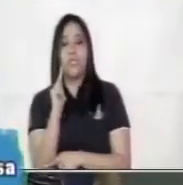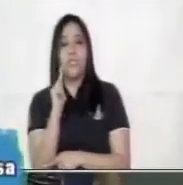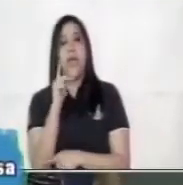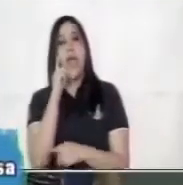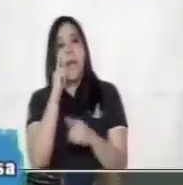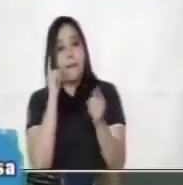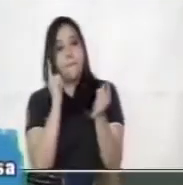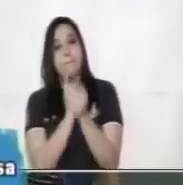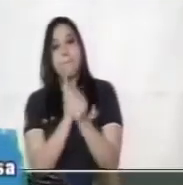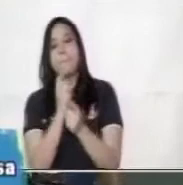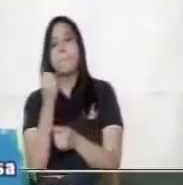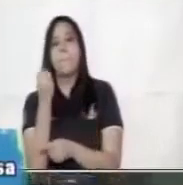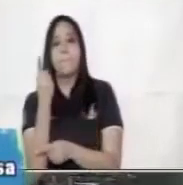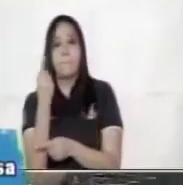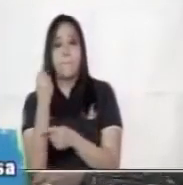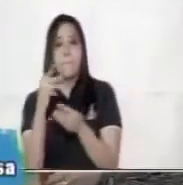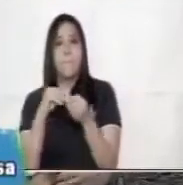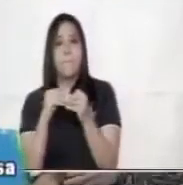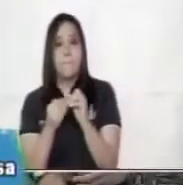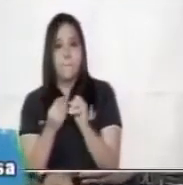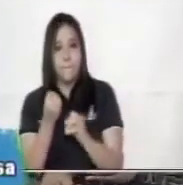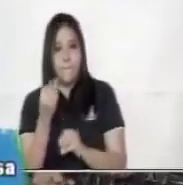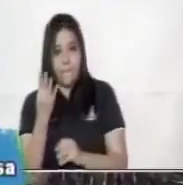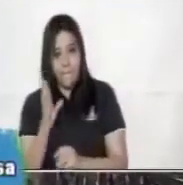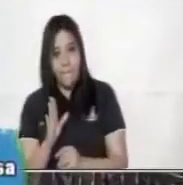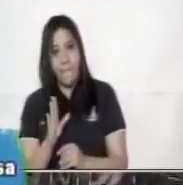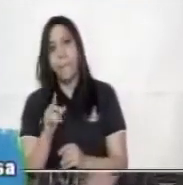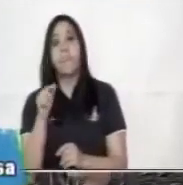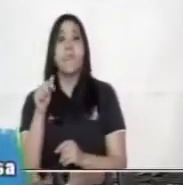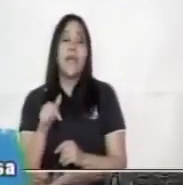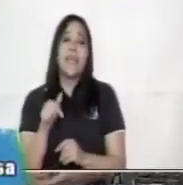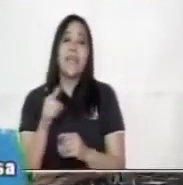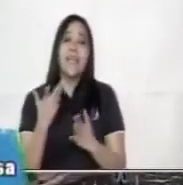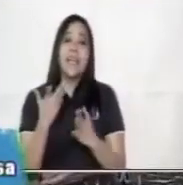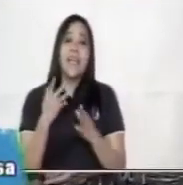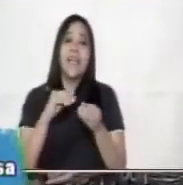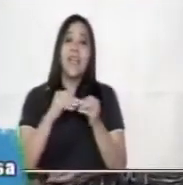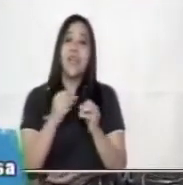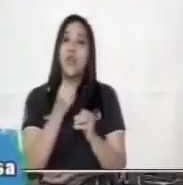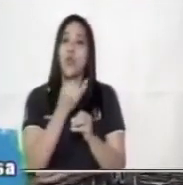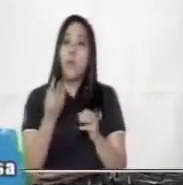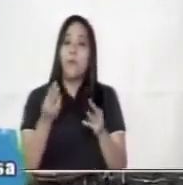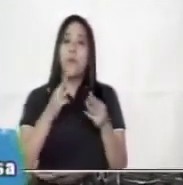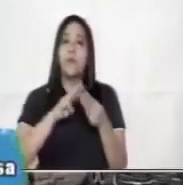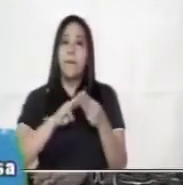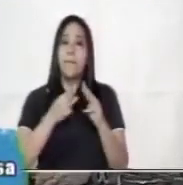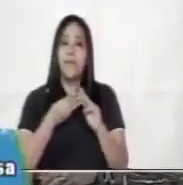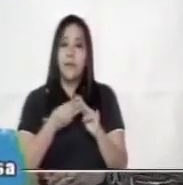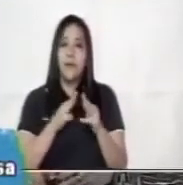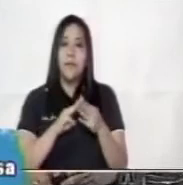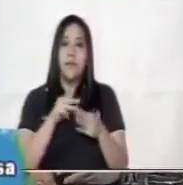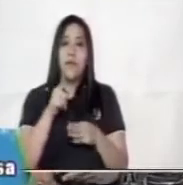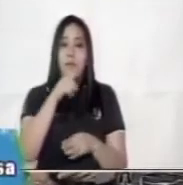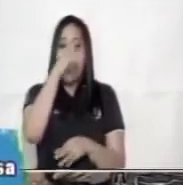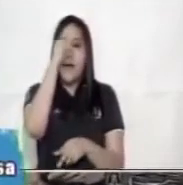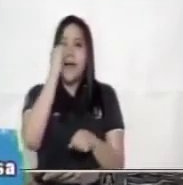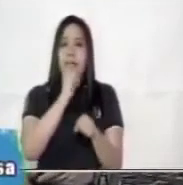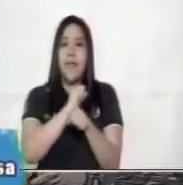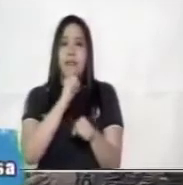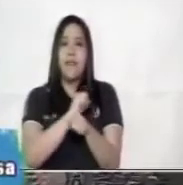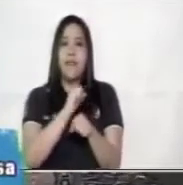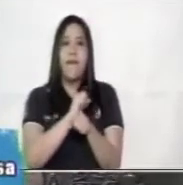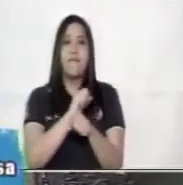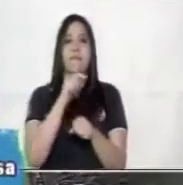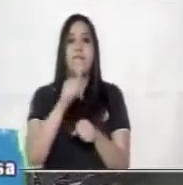de la constante de proporcionalidad y que la ecuación que nos va a servir para trabajar la